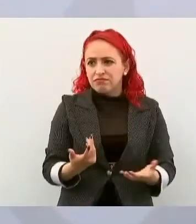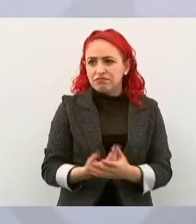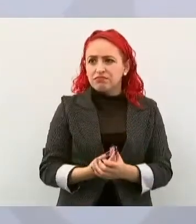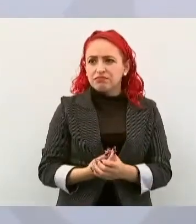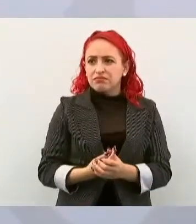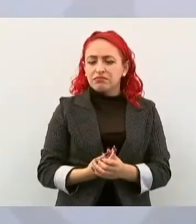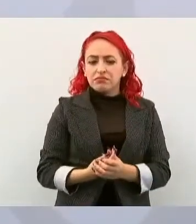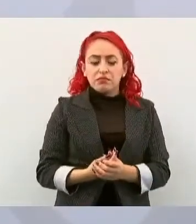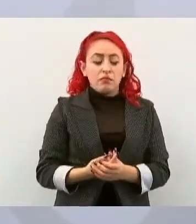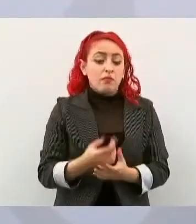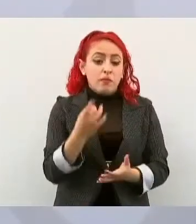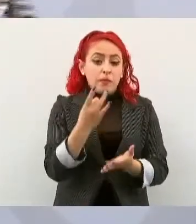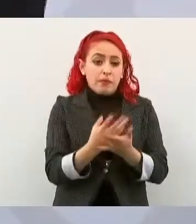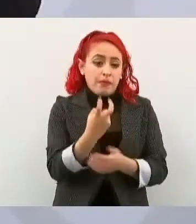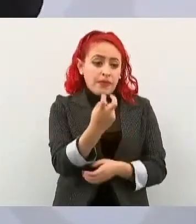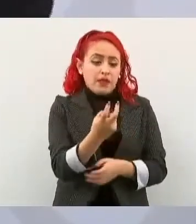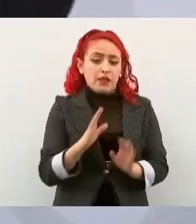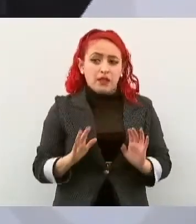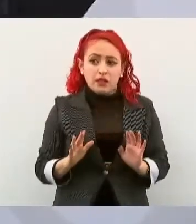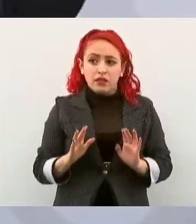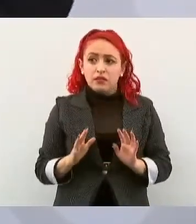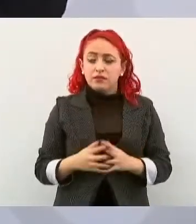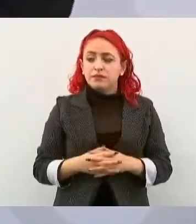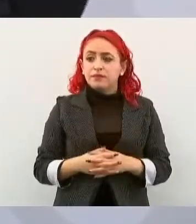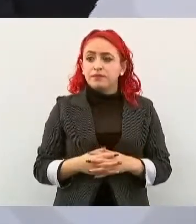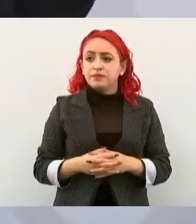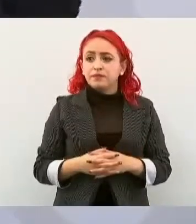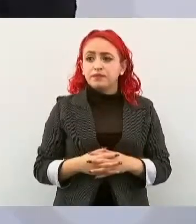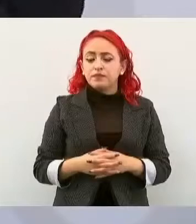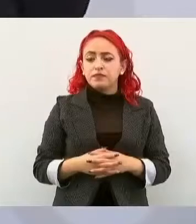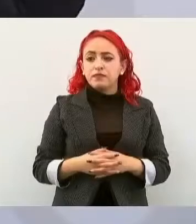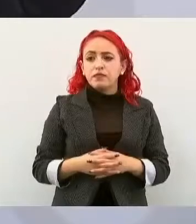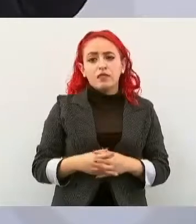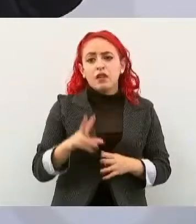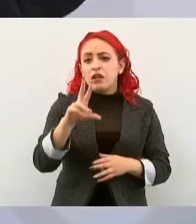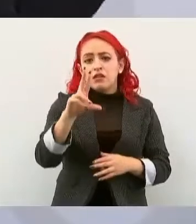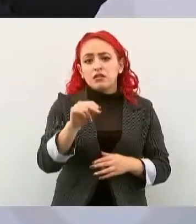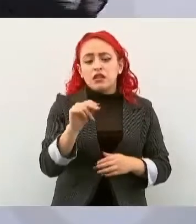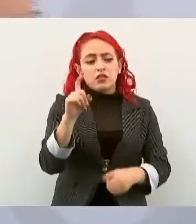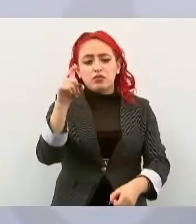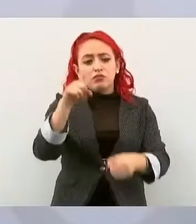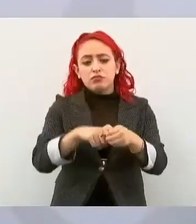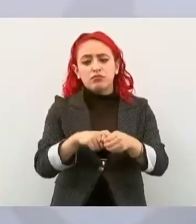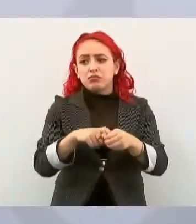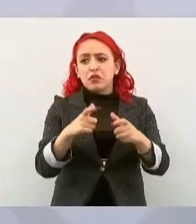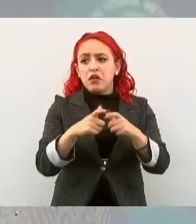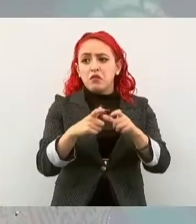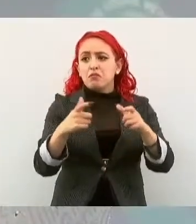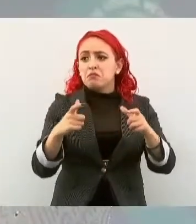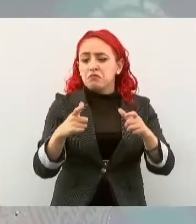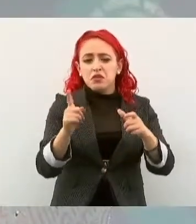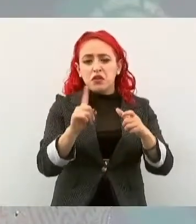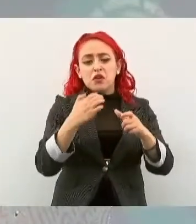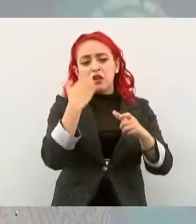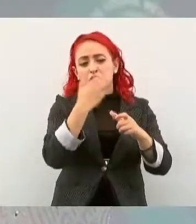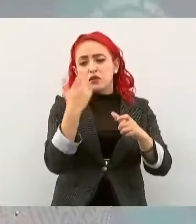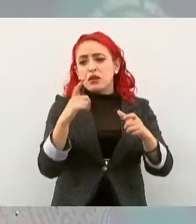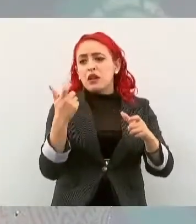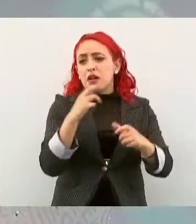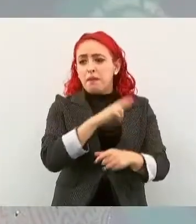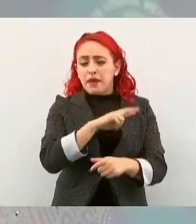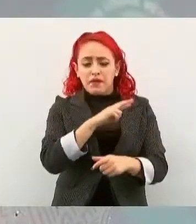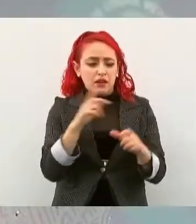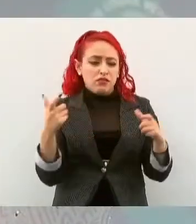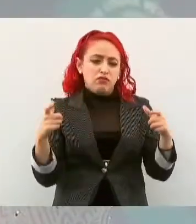esta realidad hizo que ya no siguieran creciendo las matrículas de escuelas